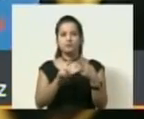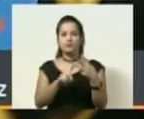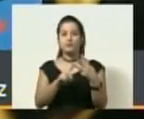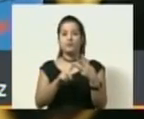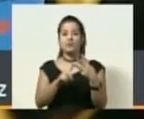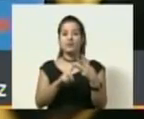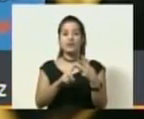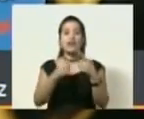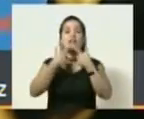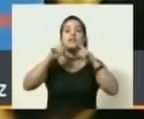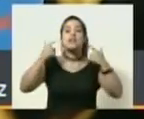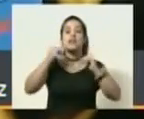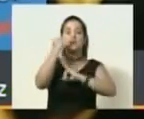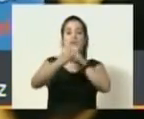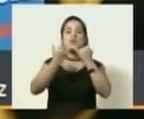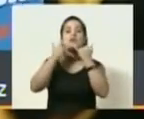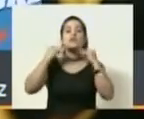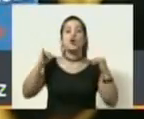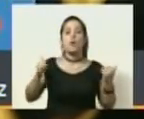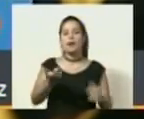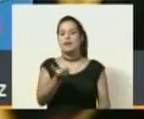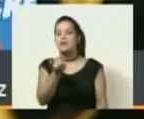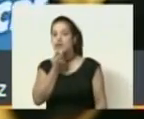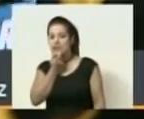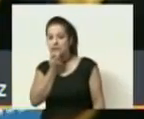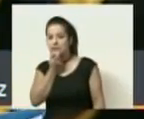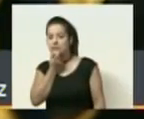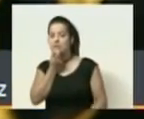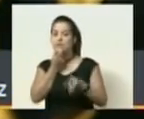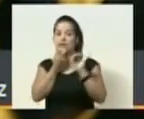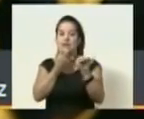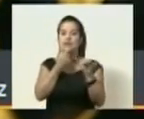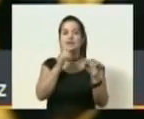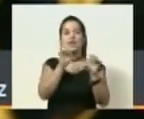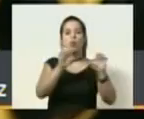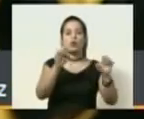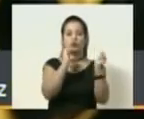lenguas extranjeras, mención inglés y educación física.